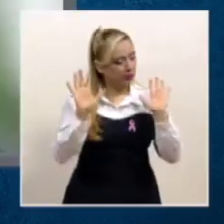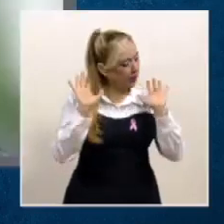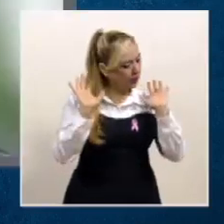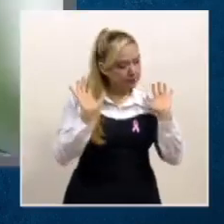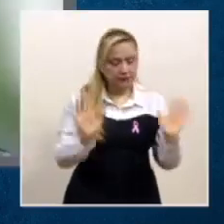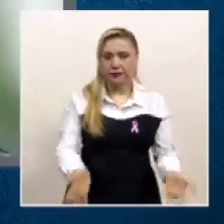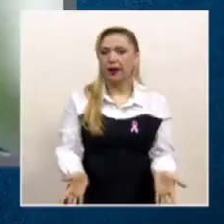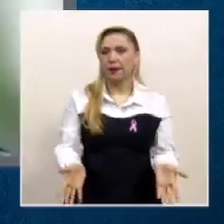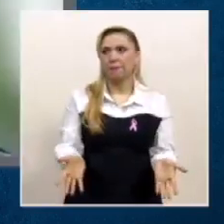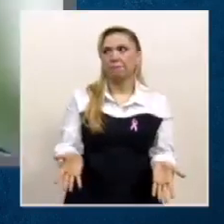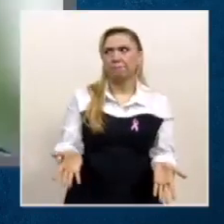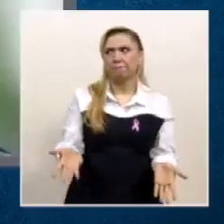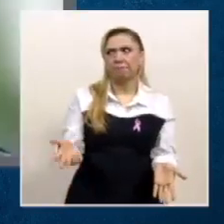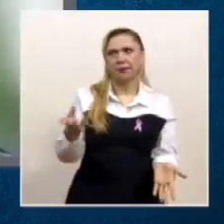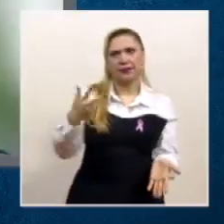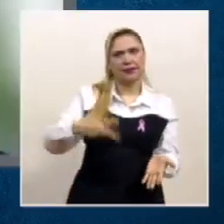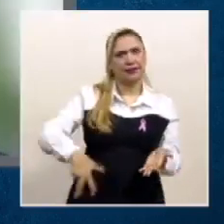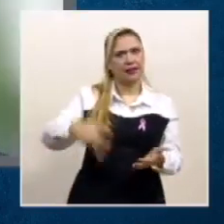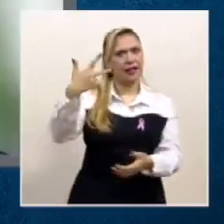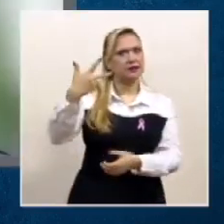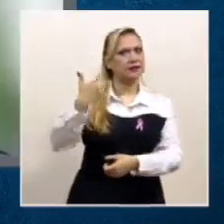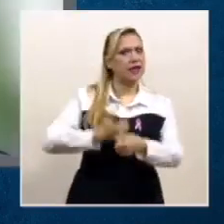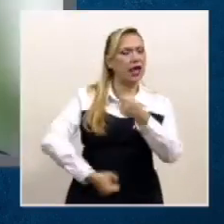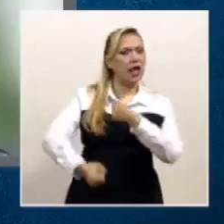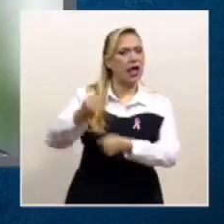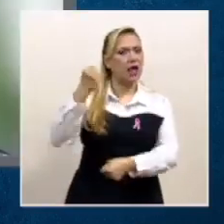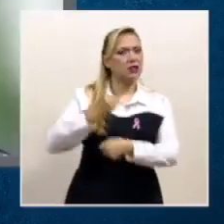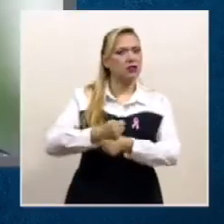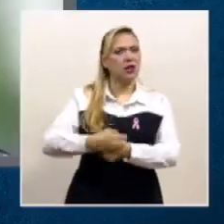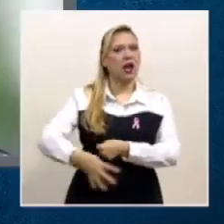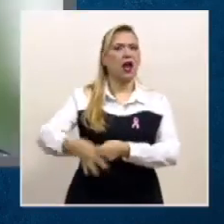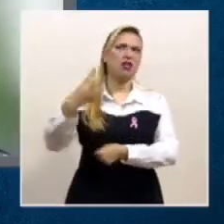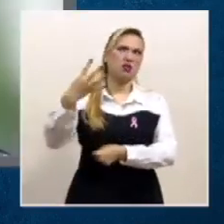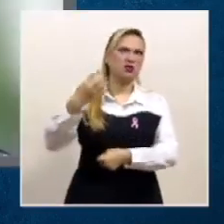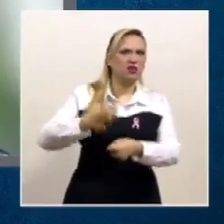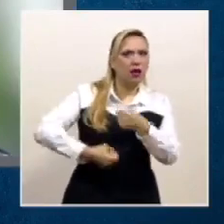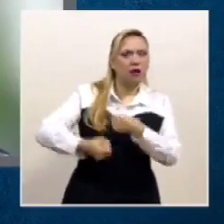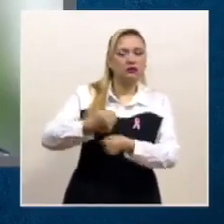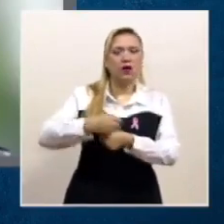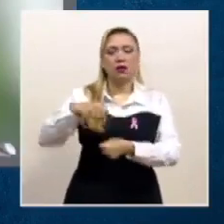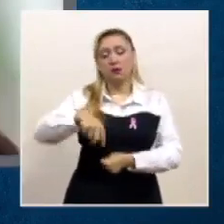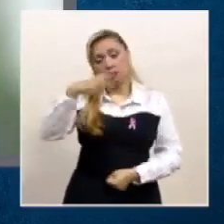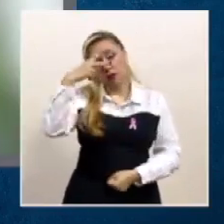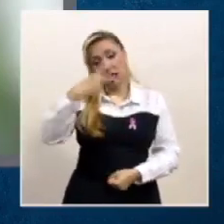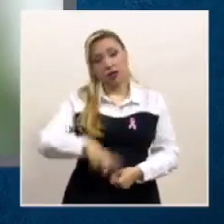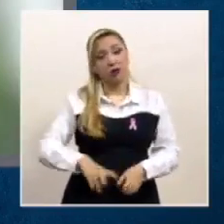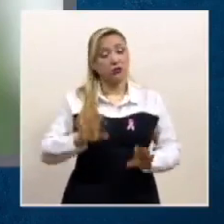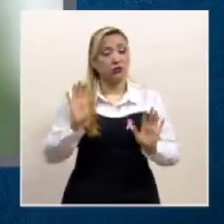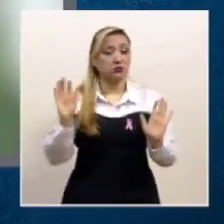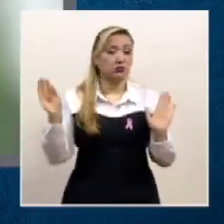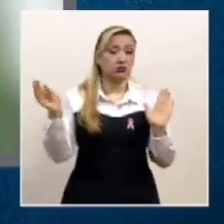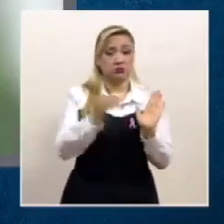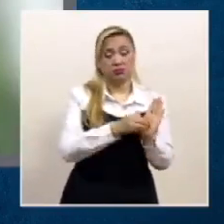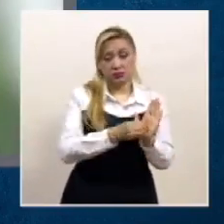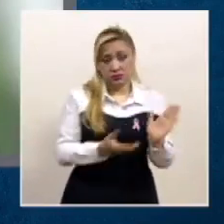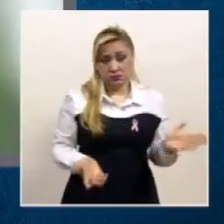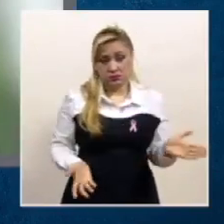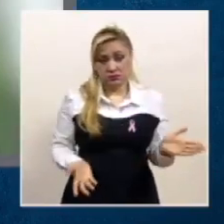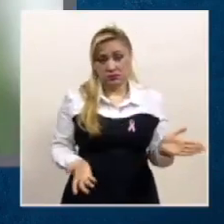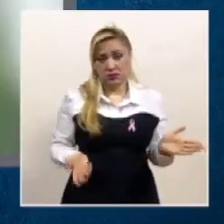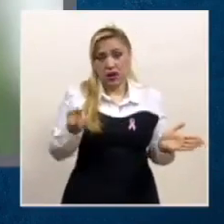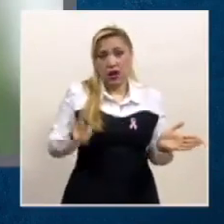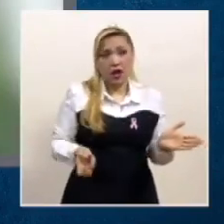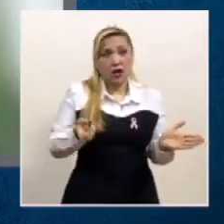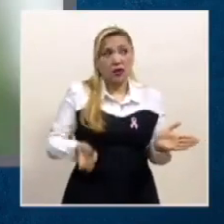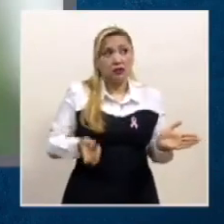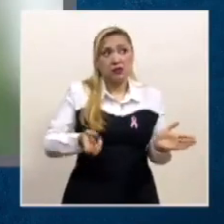hace poco más de 13 años, casi 14 años, que está en vigor para nuestro país y establece quizá el